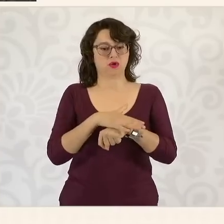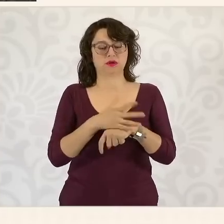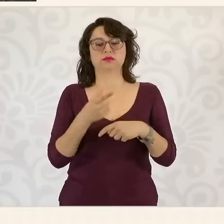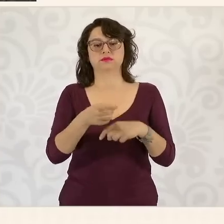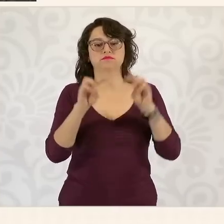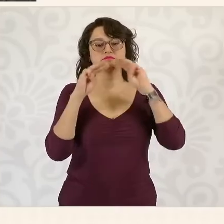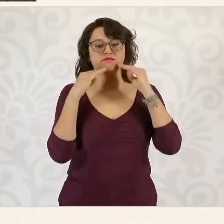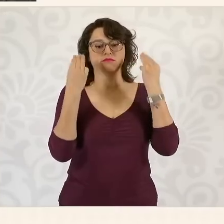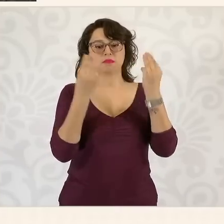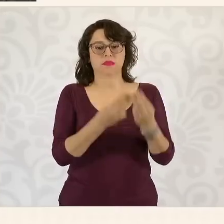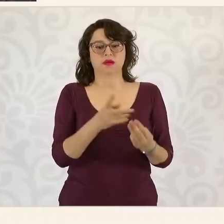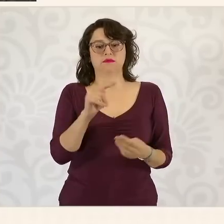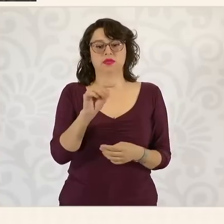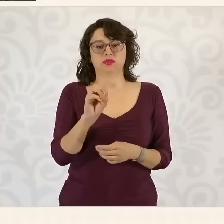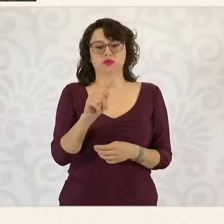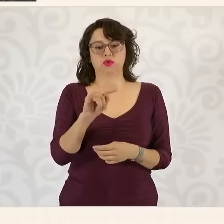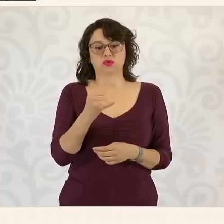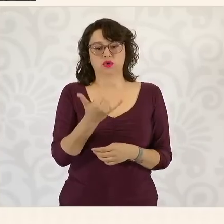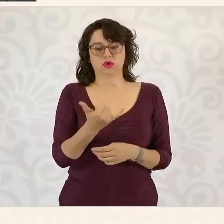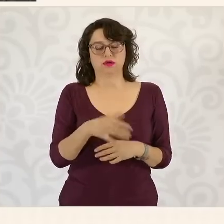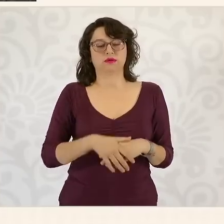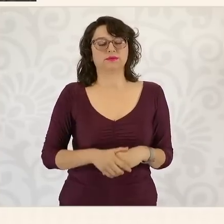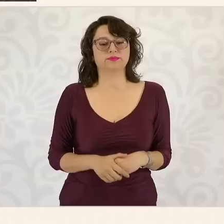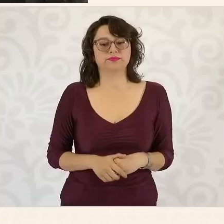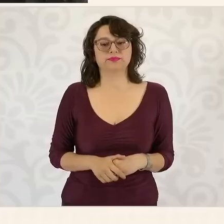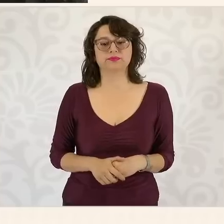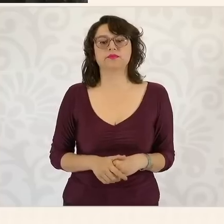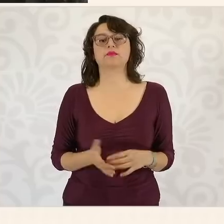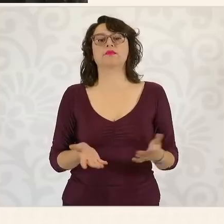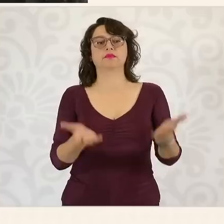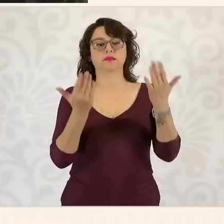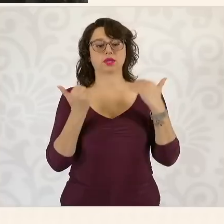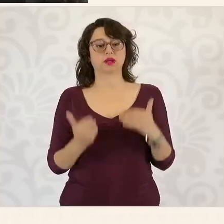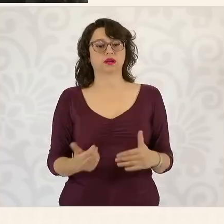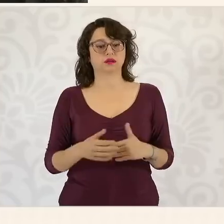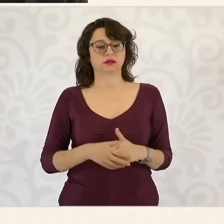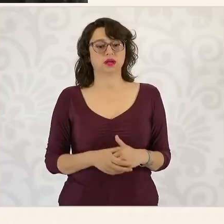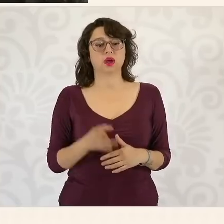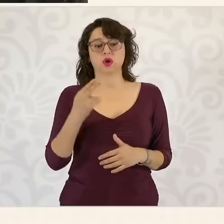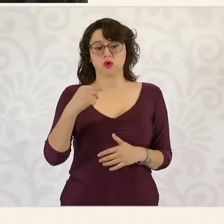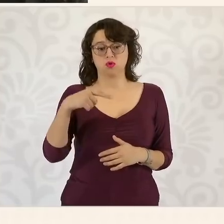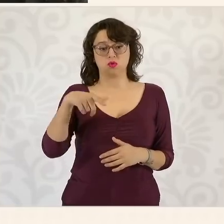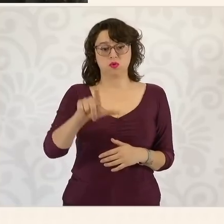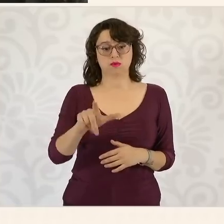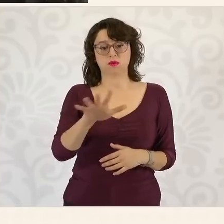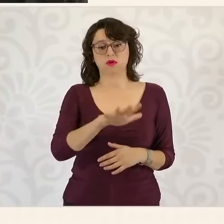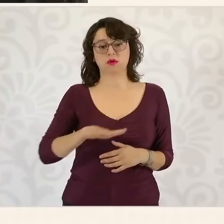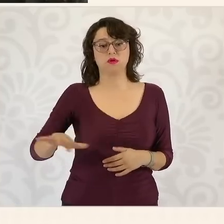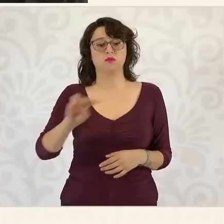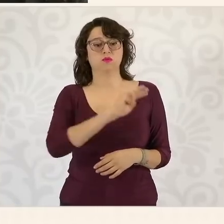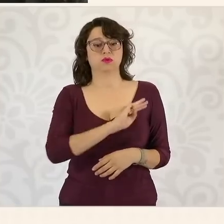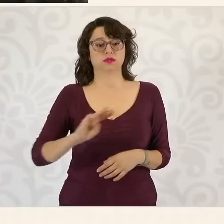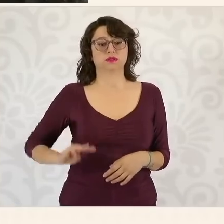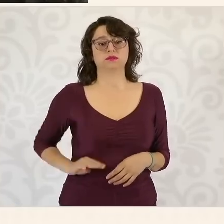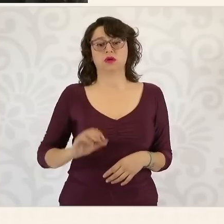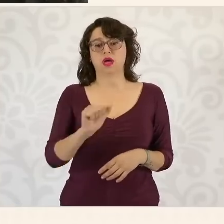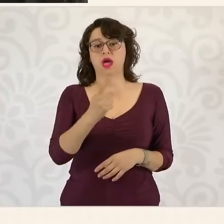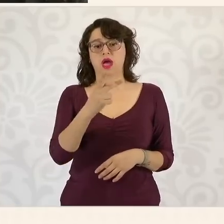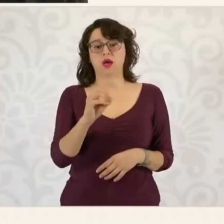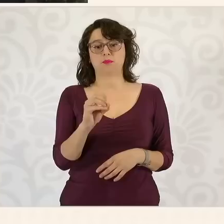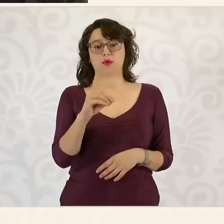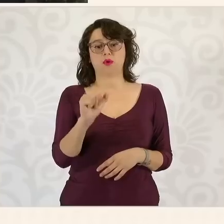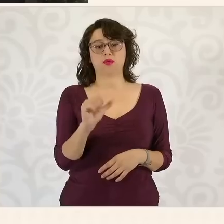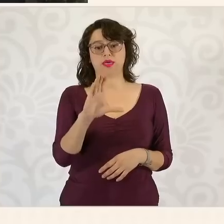Los Totoys. En el municipio de Apodaca, Nuevo León, con trabajos de inteligencia, elementos del Gabinete de